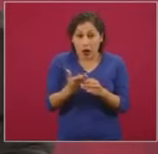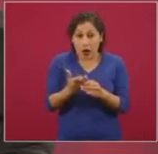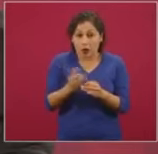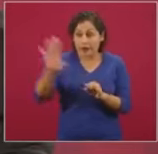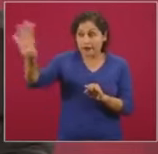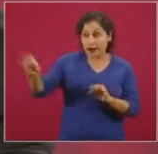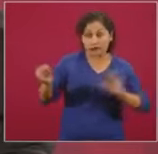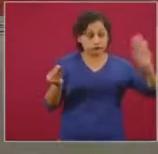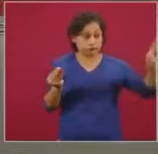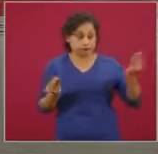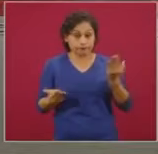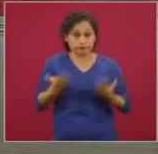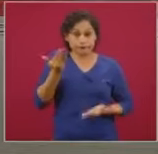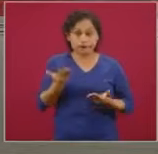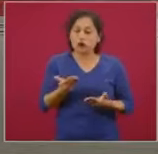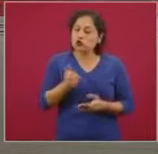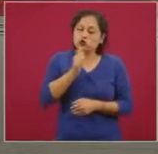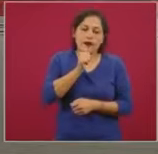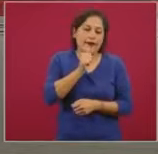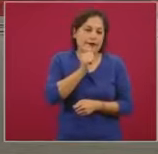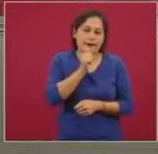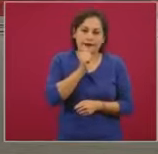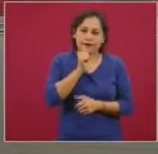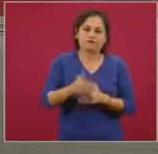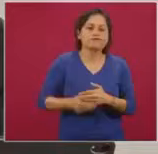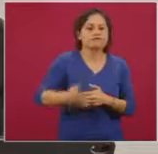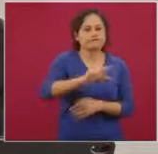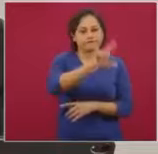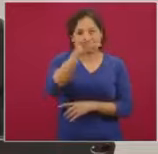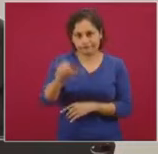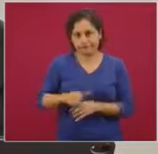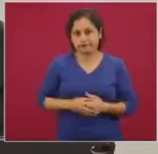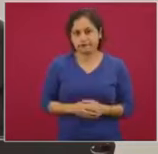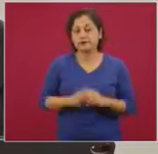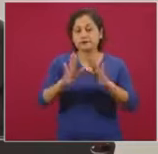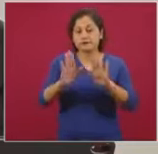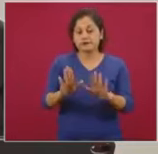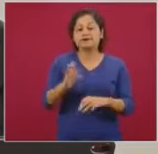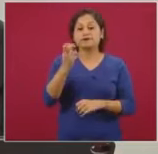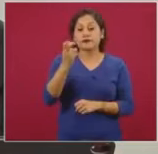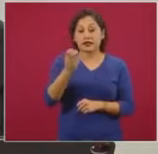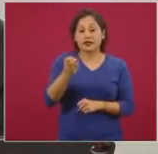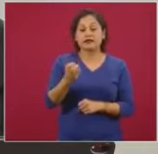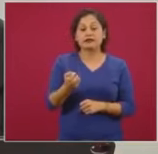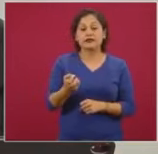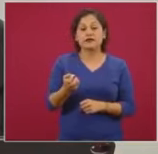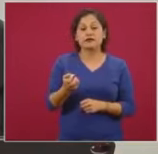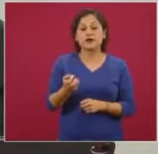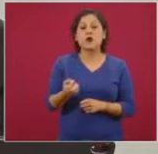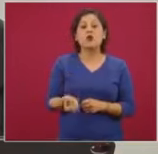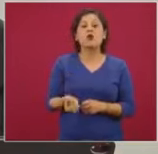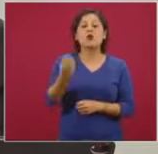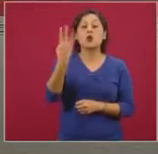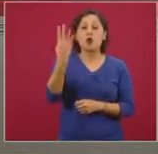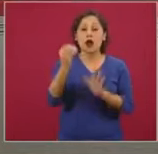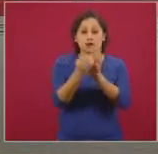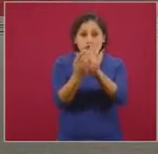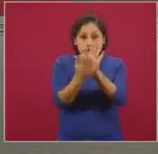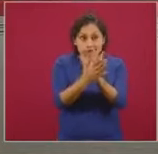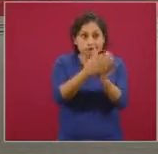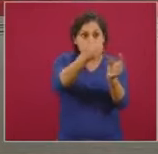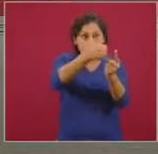comparaciones directas entre países. Y este componente de qué tanto se explica también ha sido todavía más complejo porque tienen